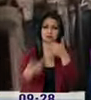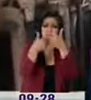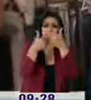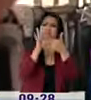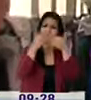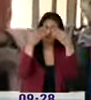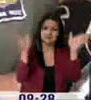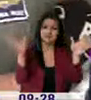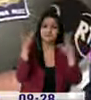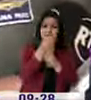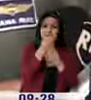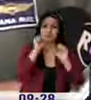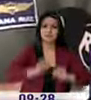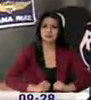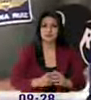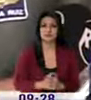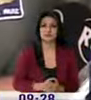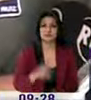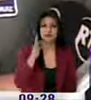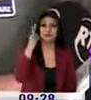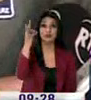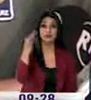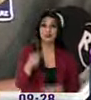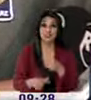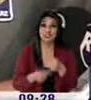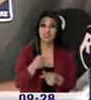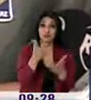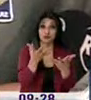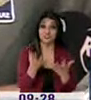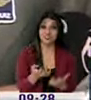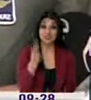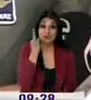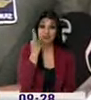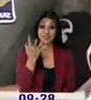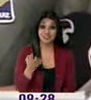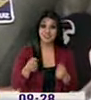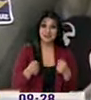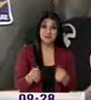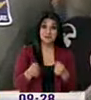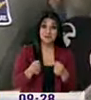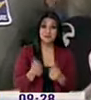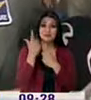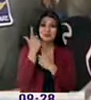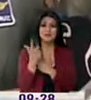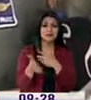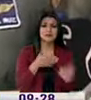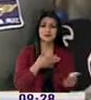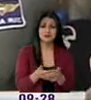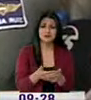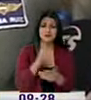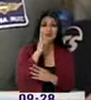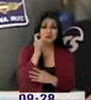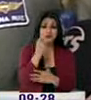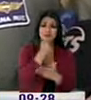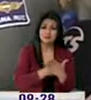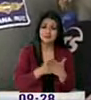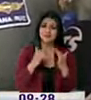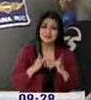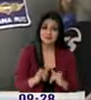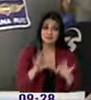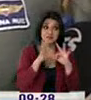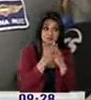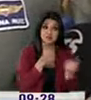permite alcanzar los logros. Para todas las futuras generaciones que deseen y aspiren a ser pilotos militares, es que sigan sus sueños, que se apoyen